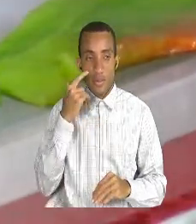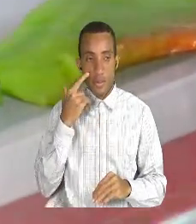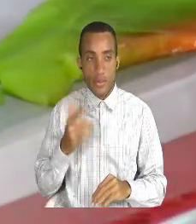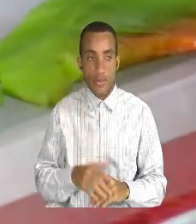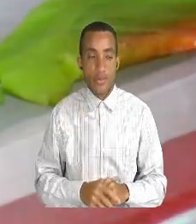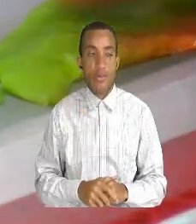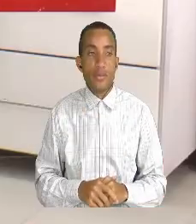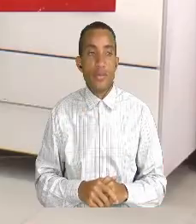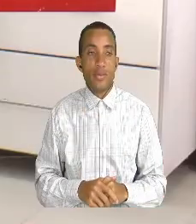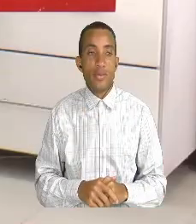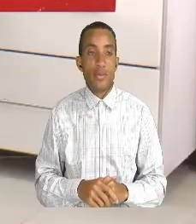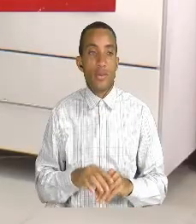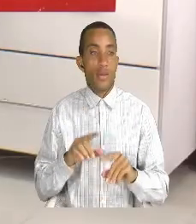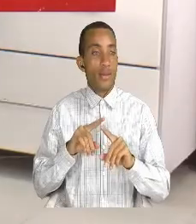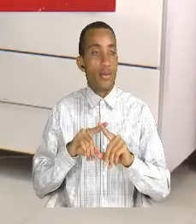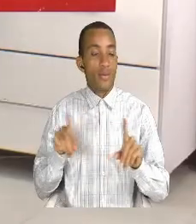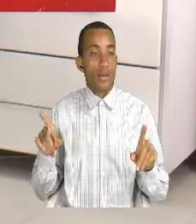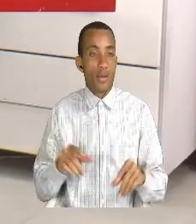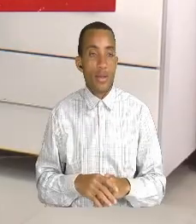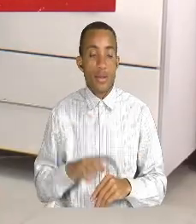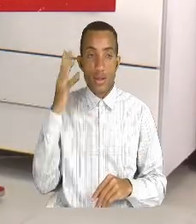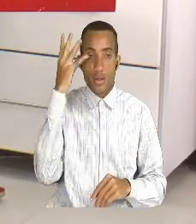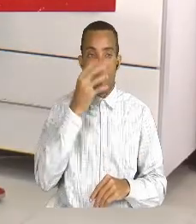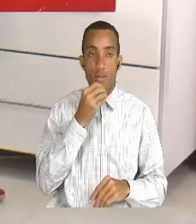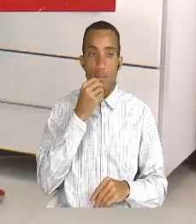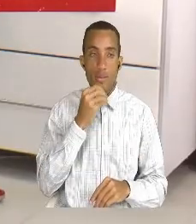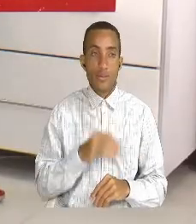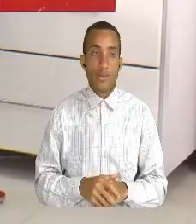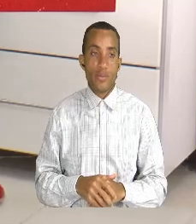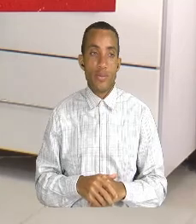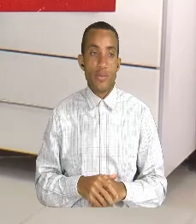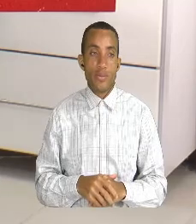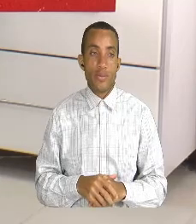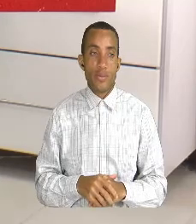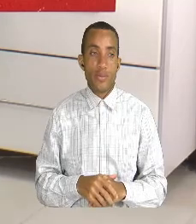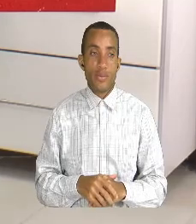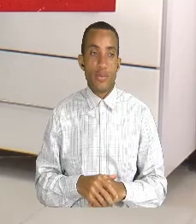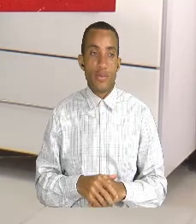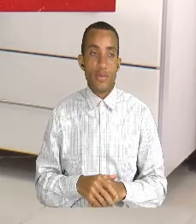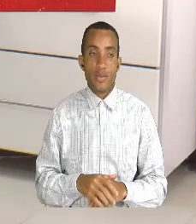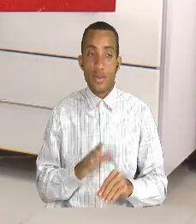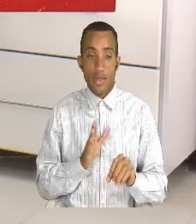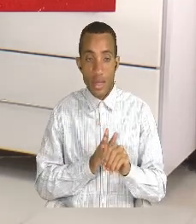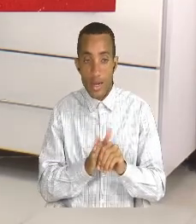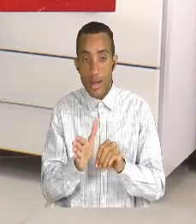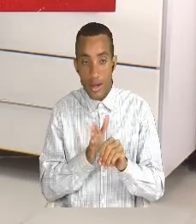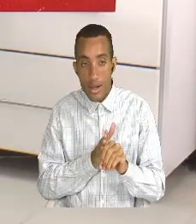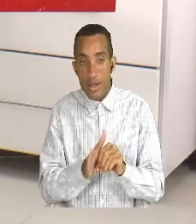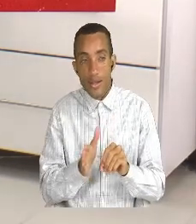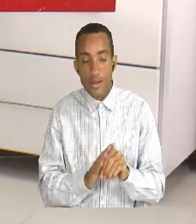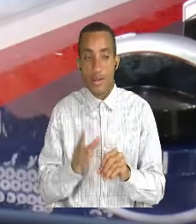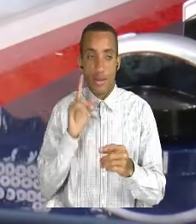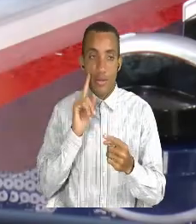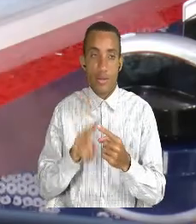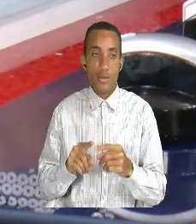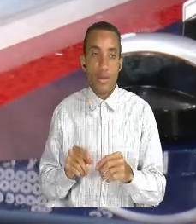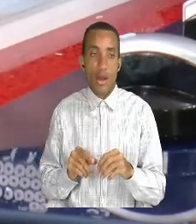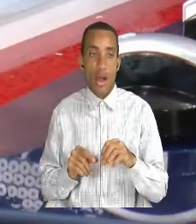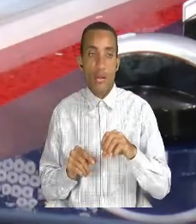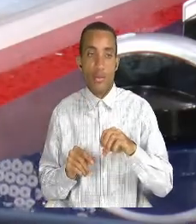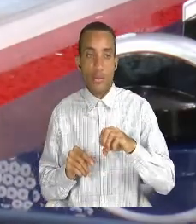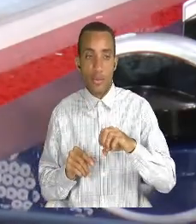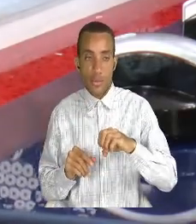mira. Claro, completamente, ¿sí? Entonces, diferente. Es muy bonito, ¿no? Vamos a ver si soy capaz de hacer. No, hombre. Dale, tranquila. No, siempre no. La idea es meter los dedos. La idea no es